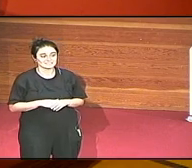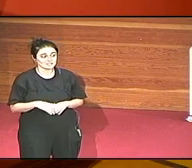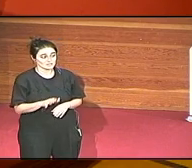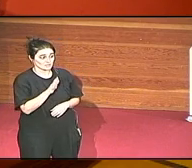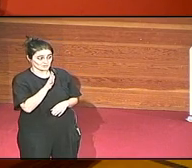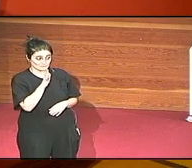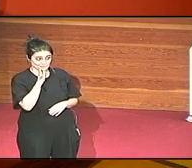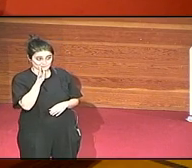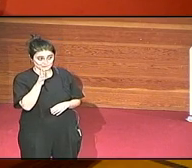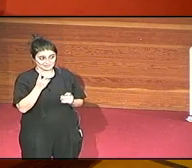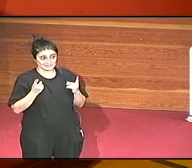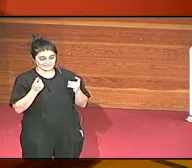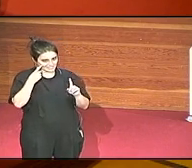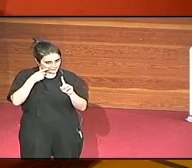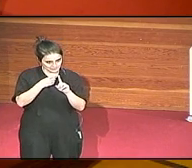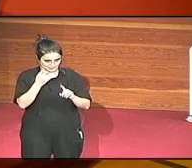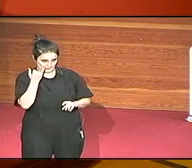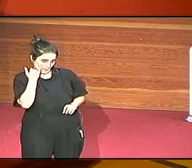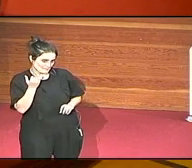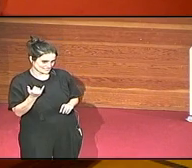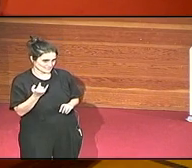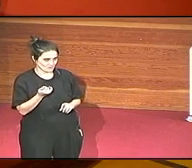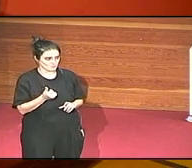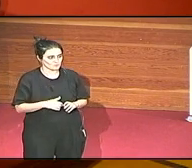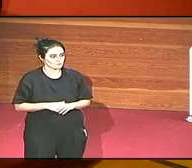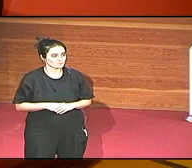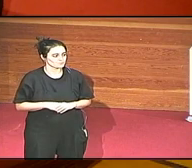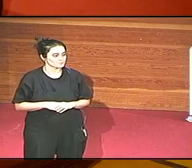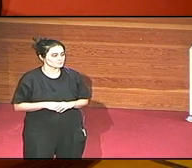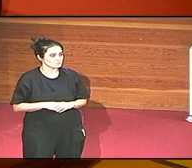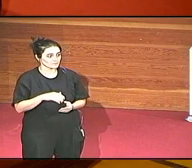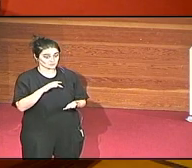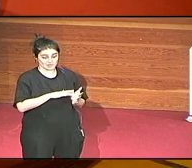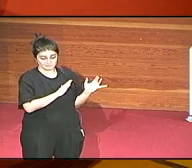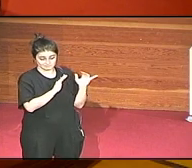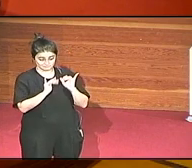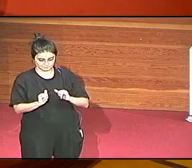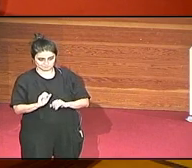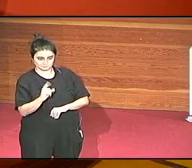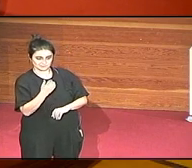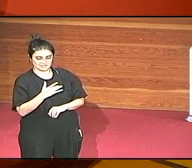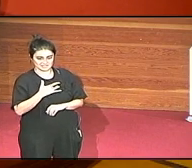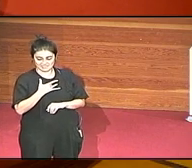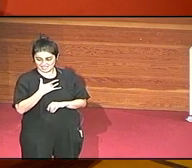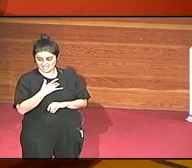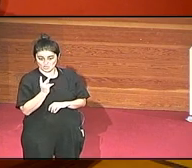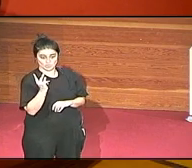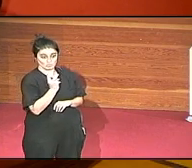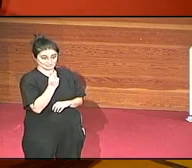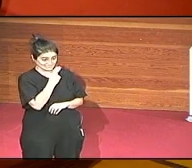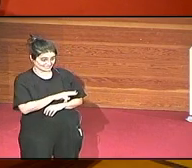es necesario para hacerse invisible que os decía como reto nosotros el primer día que llegamos a rodríguez jaguar nos dijeron que les